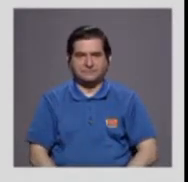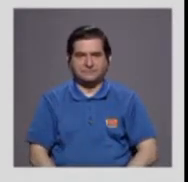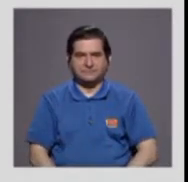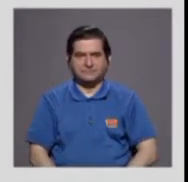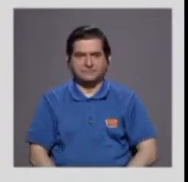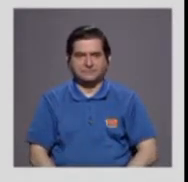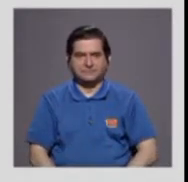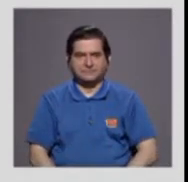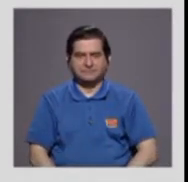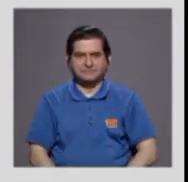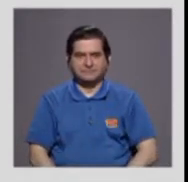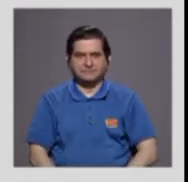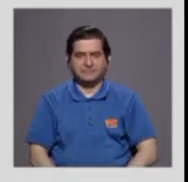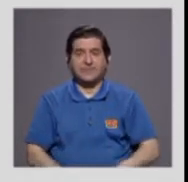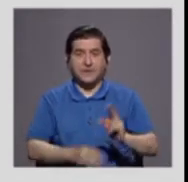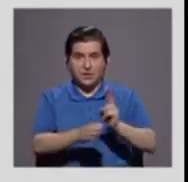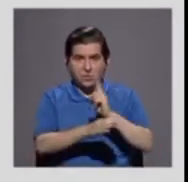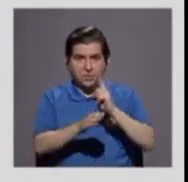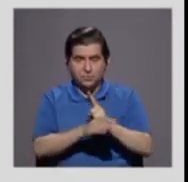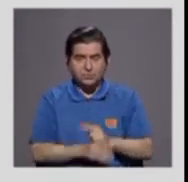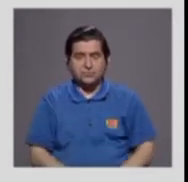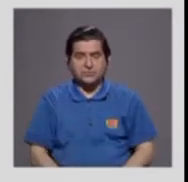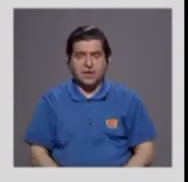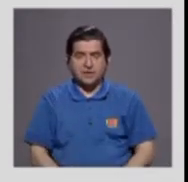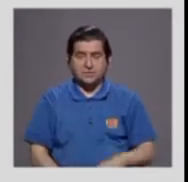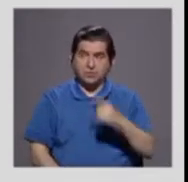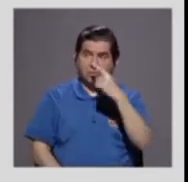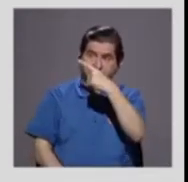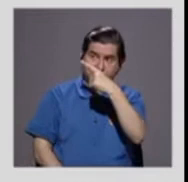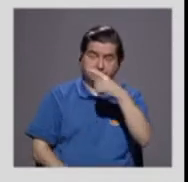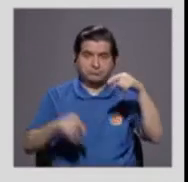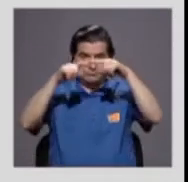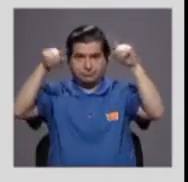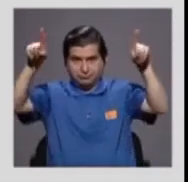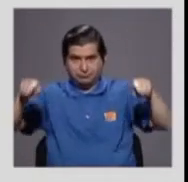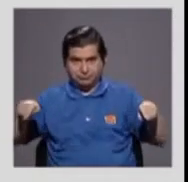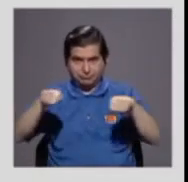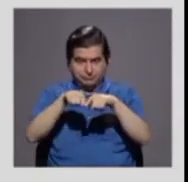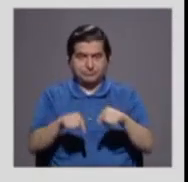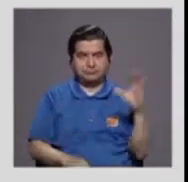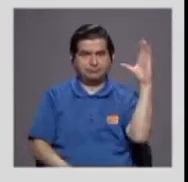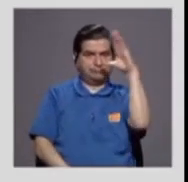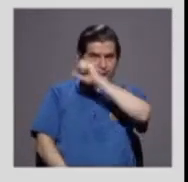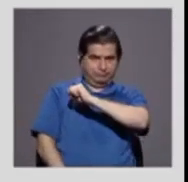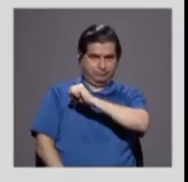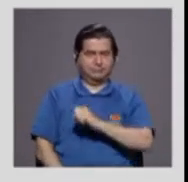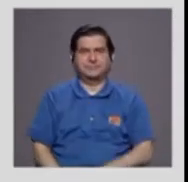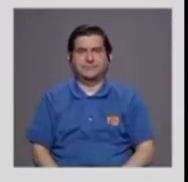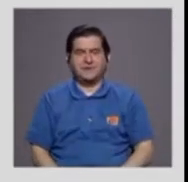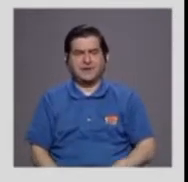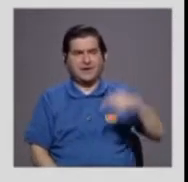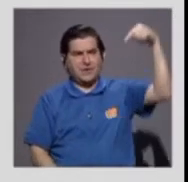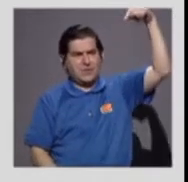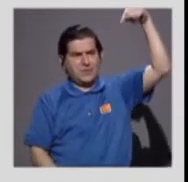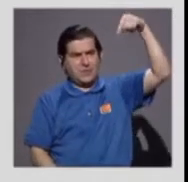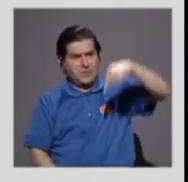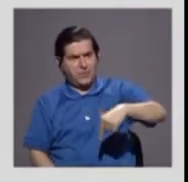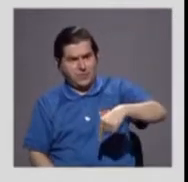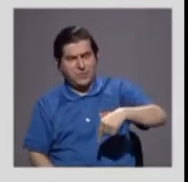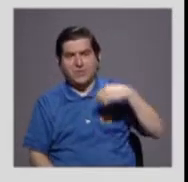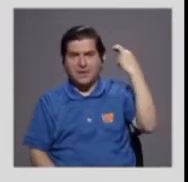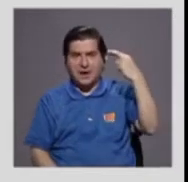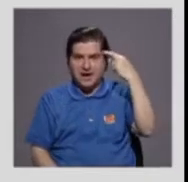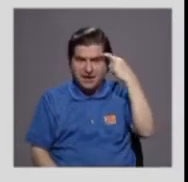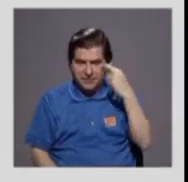con base en esta imagen, pues se nota que la caída a razón